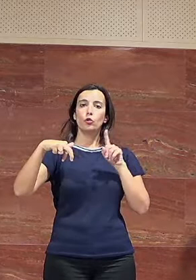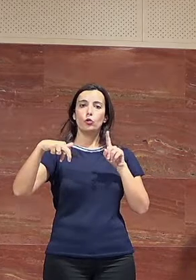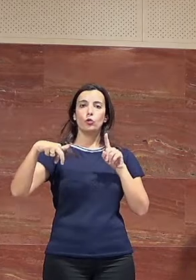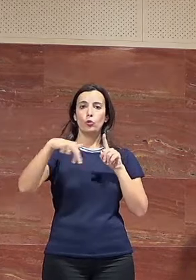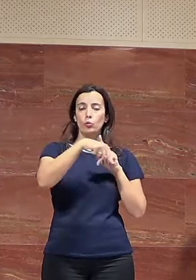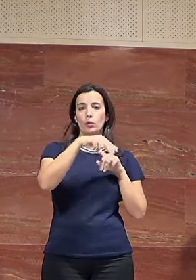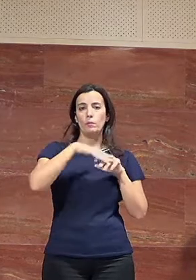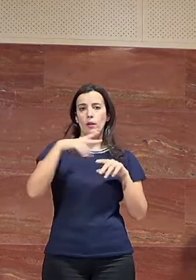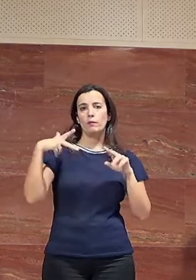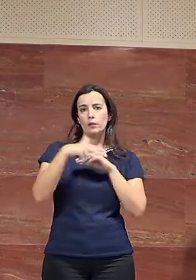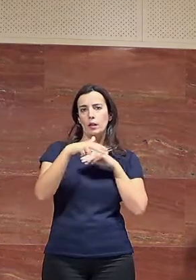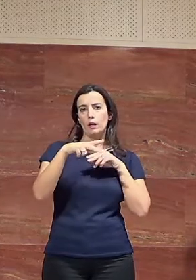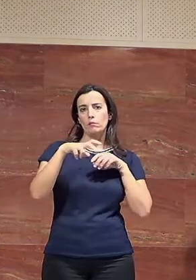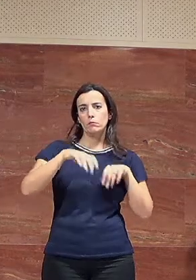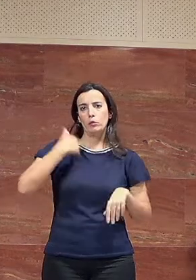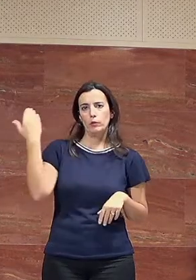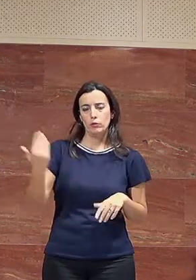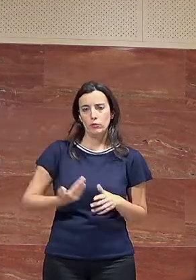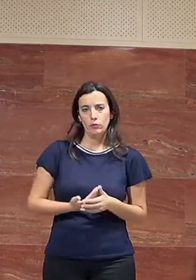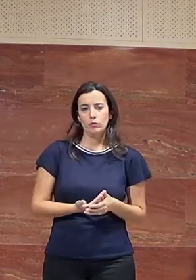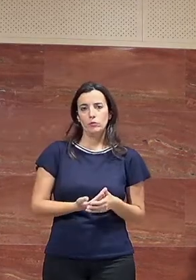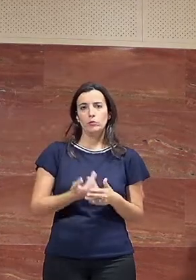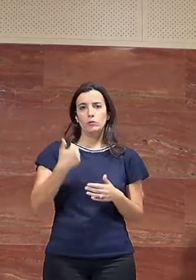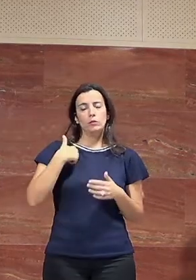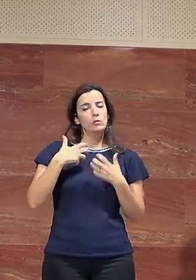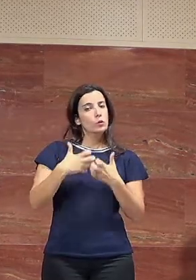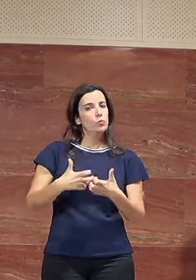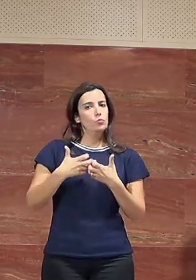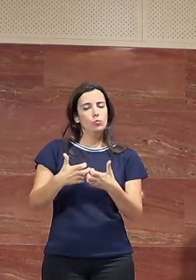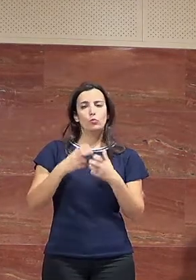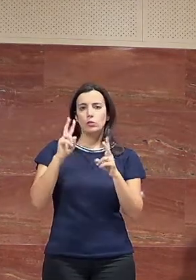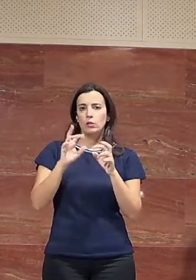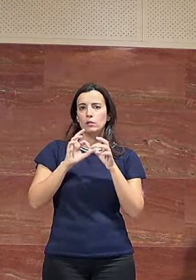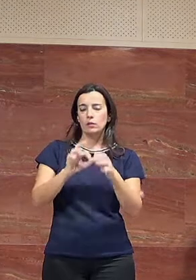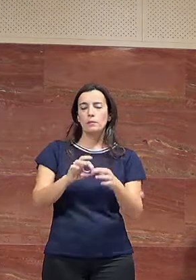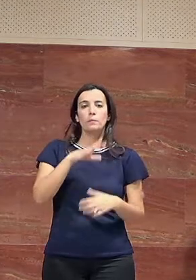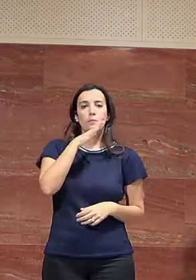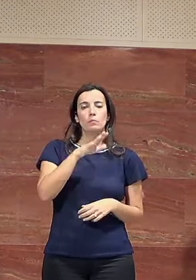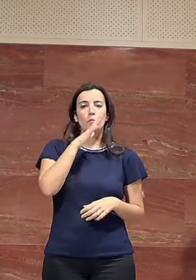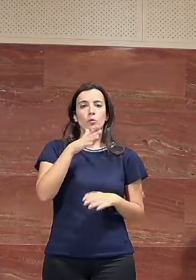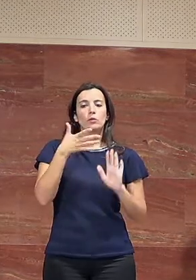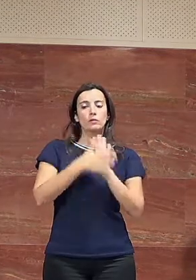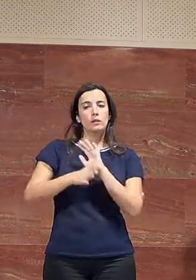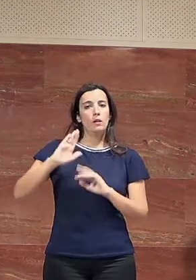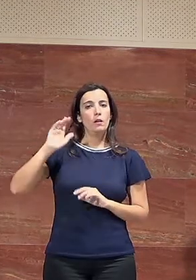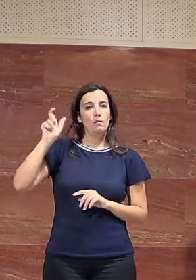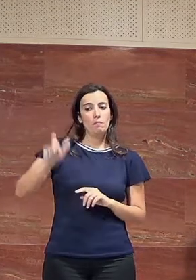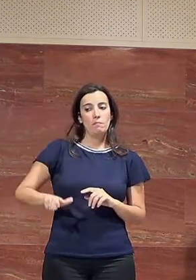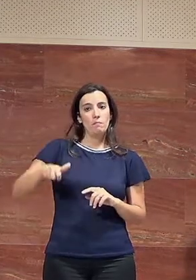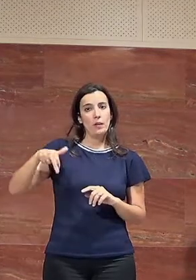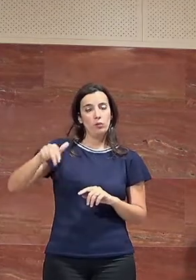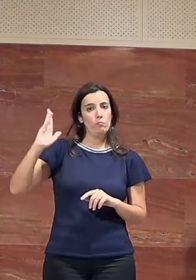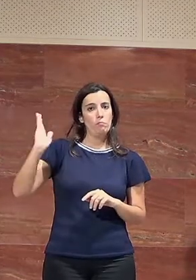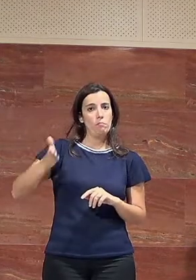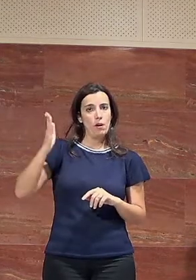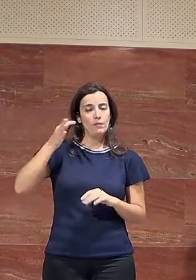Yo es que eso es un tema que yo tengo una lucha intestina con los volardos. Porque penalizas al peatón el delito que